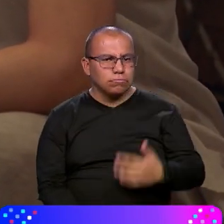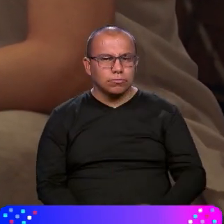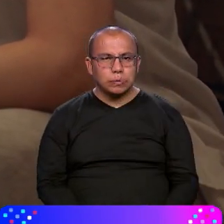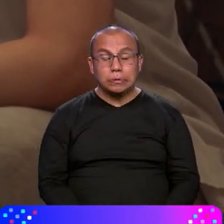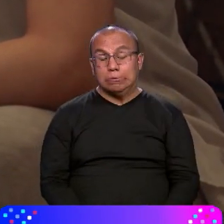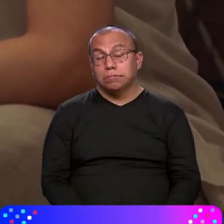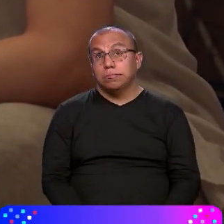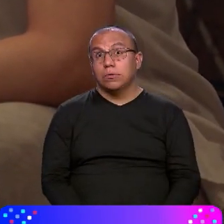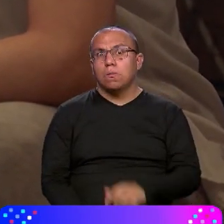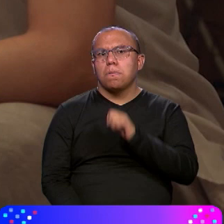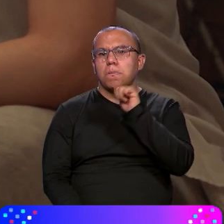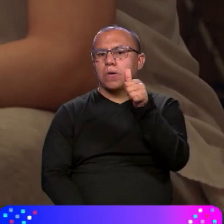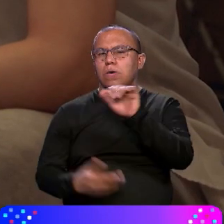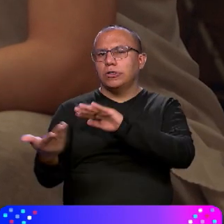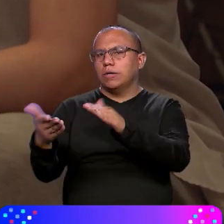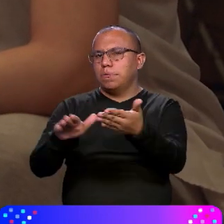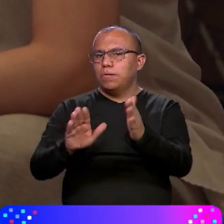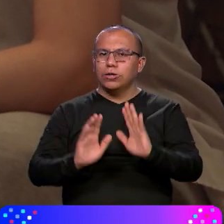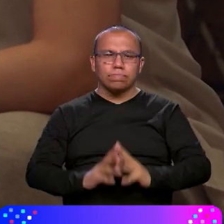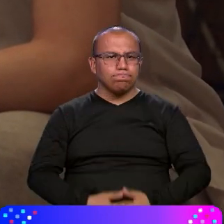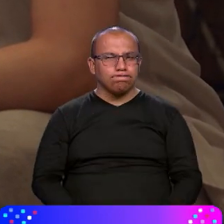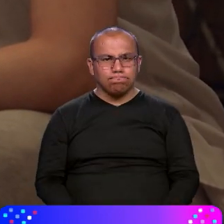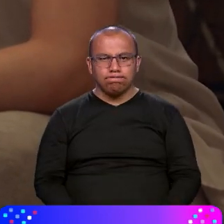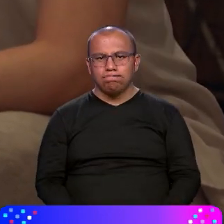Lo peor que me puedo pasar es que me puedo morir.